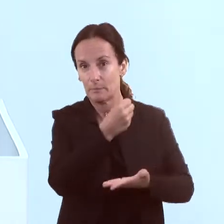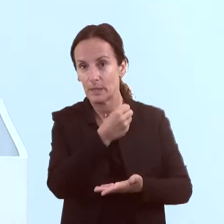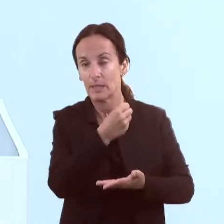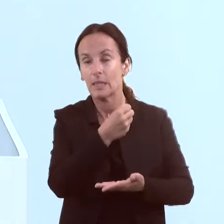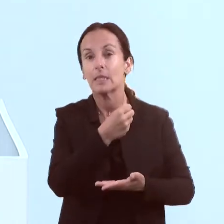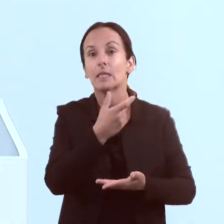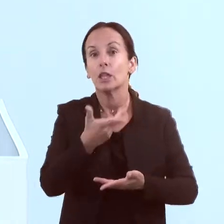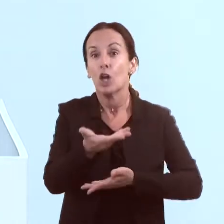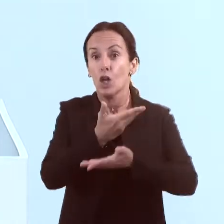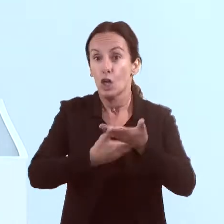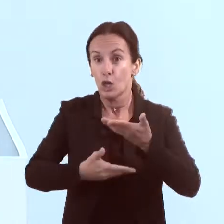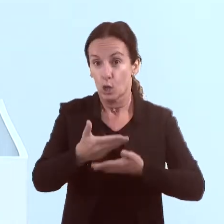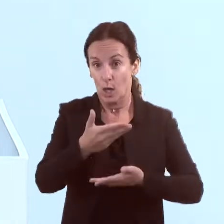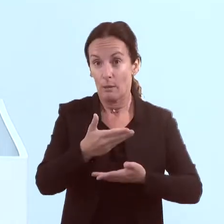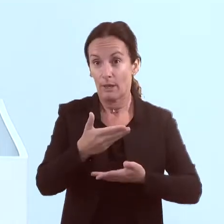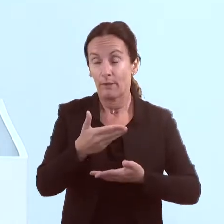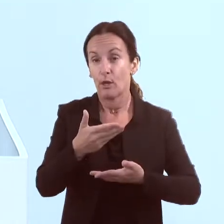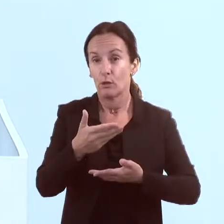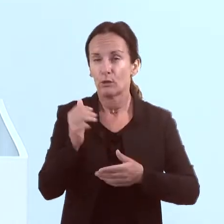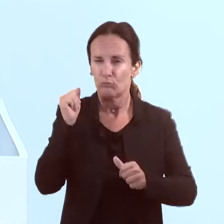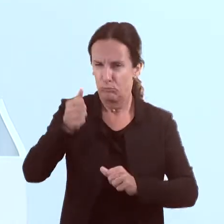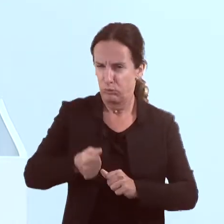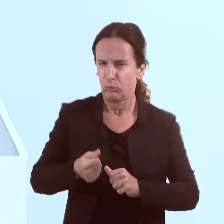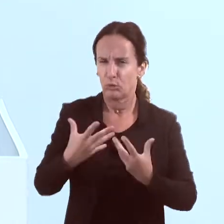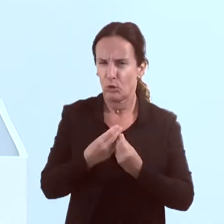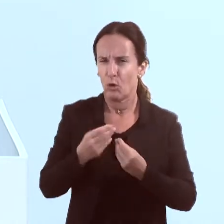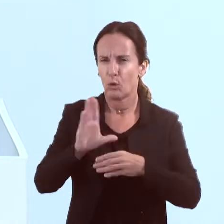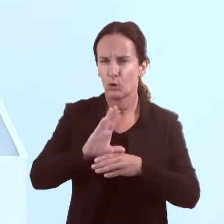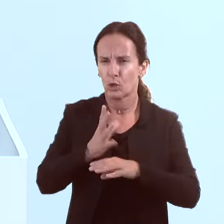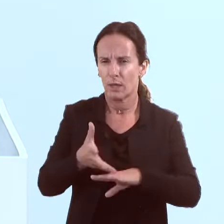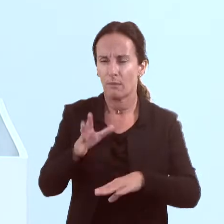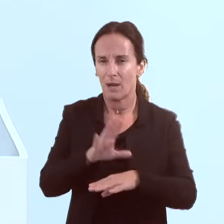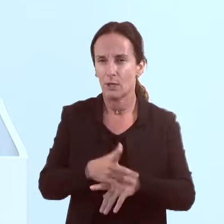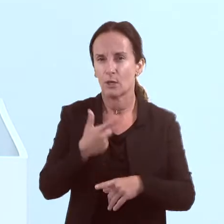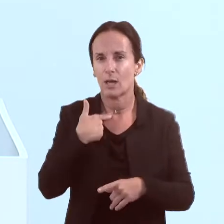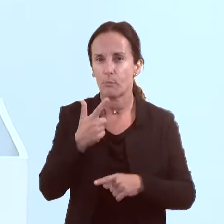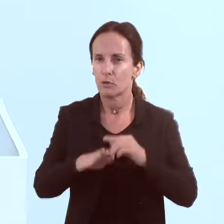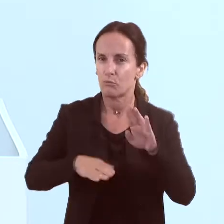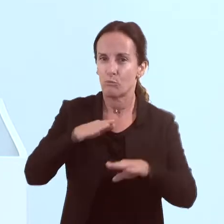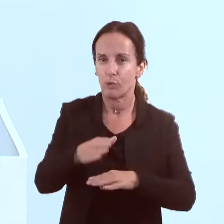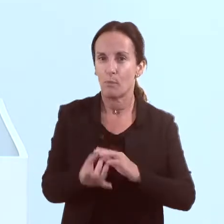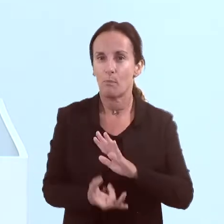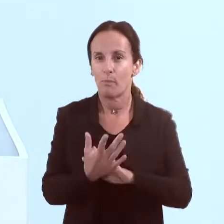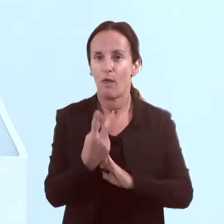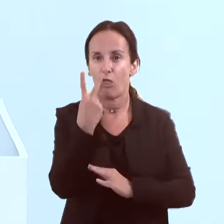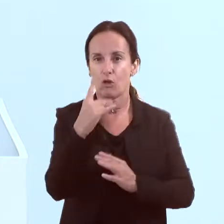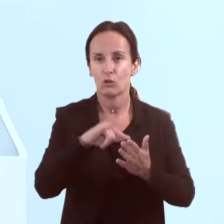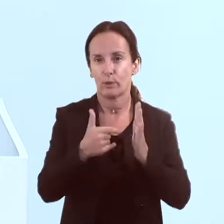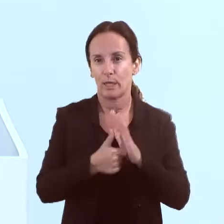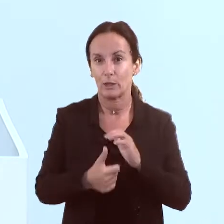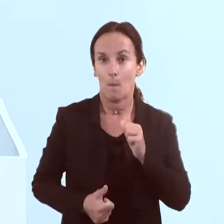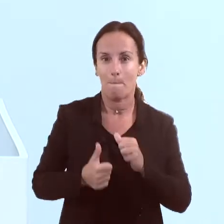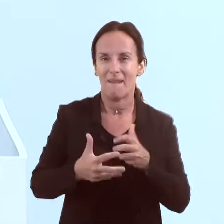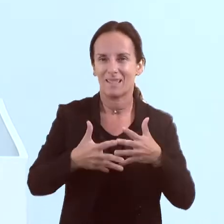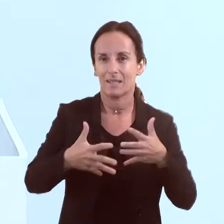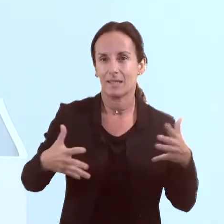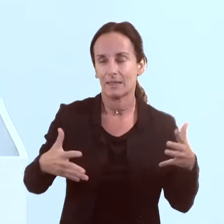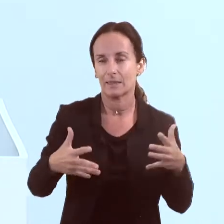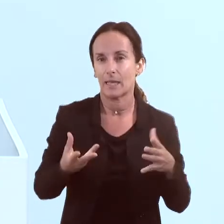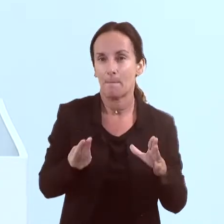esta colaboración que ya teníamos con el Consell de Mallorca también, lanzando pues dos proyectos más ambiciosos con un componente